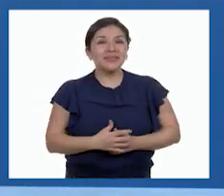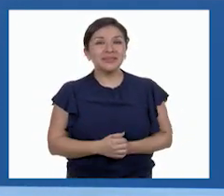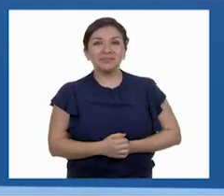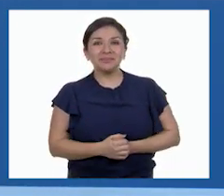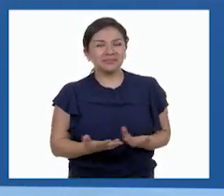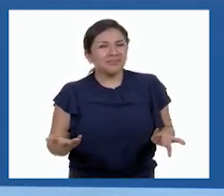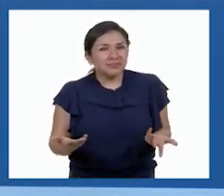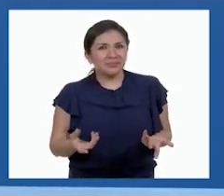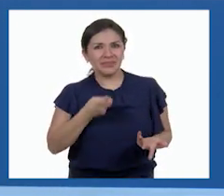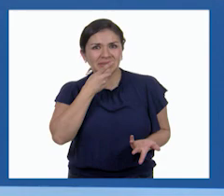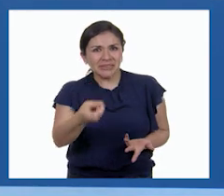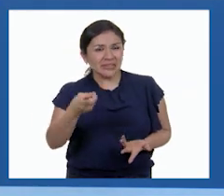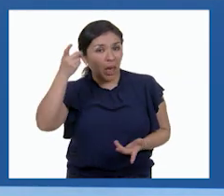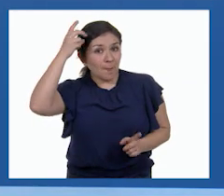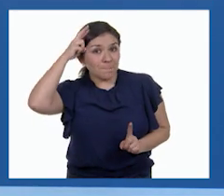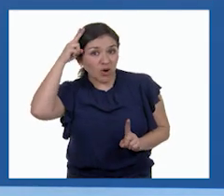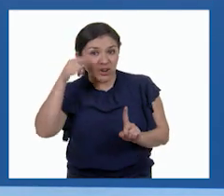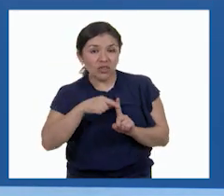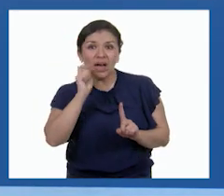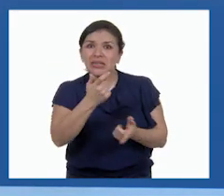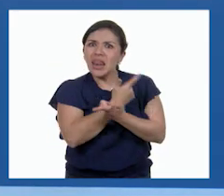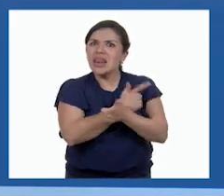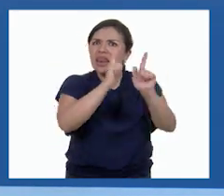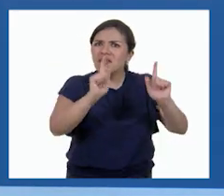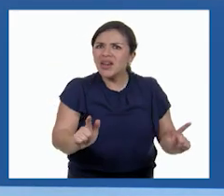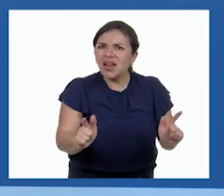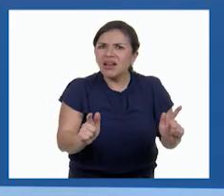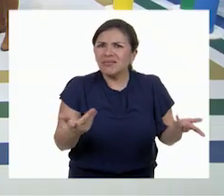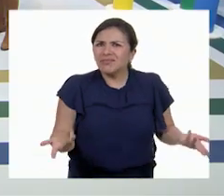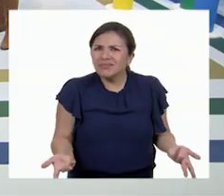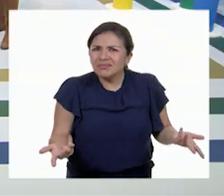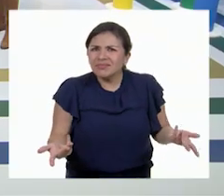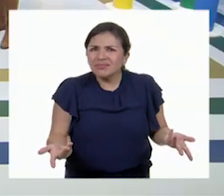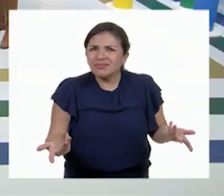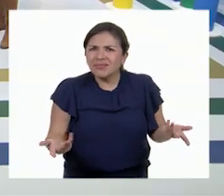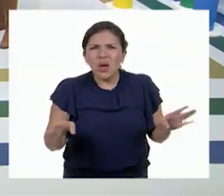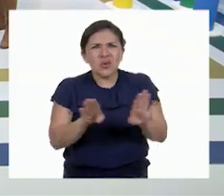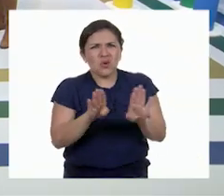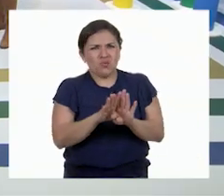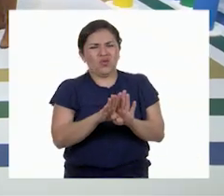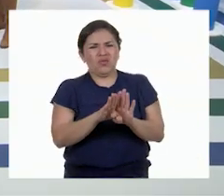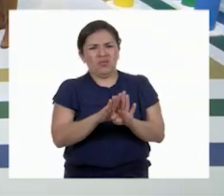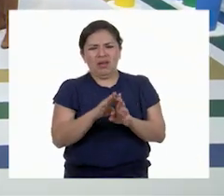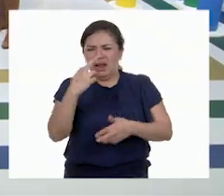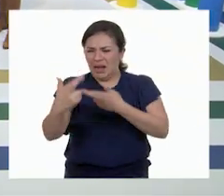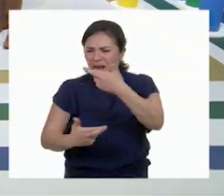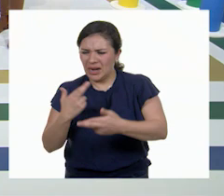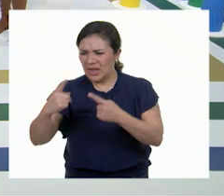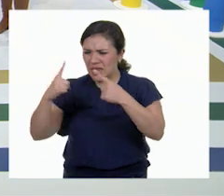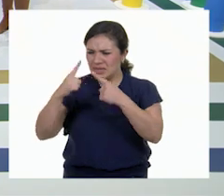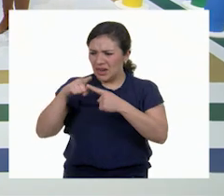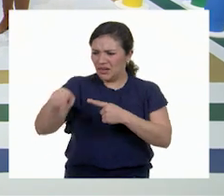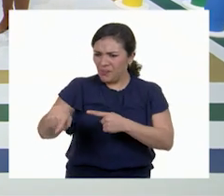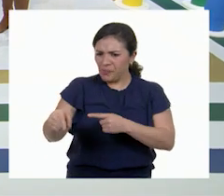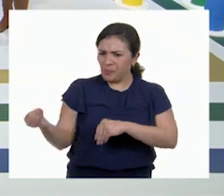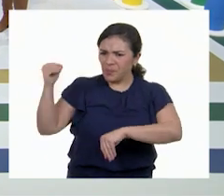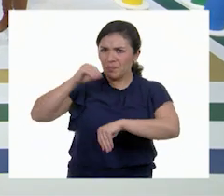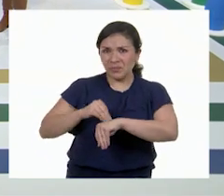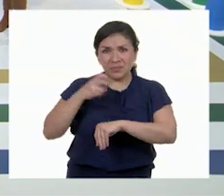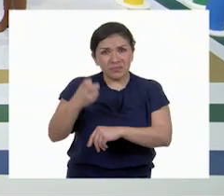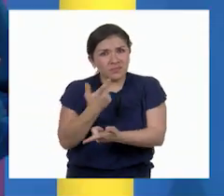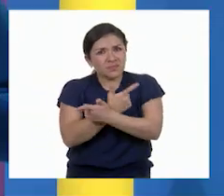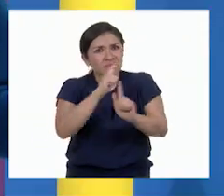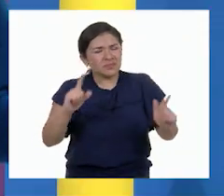¿No había dicho que Porfirio Díaz era liberal? ¿Y qué parte de devolverle el poder a la iglesia es